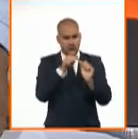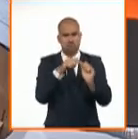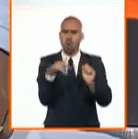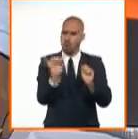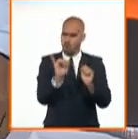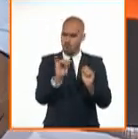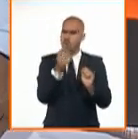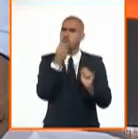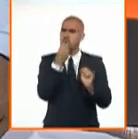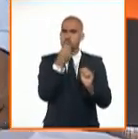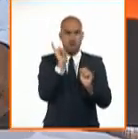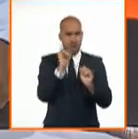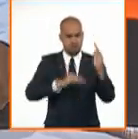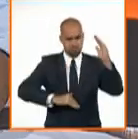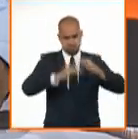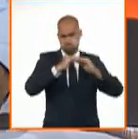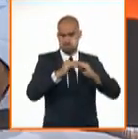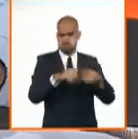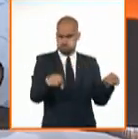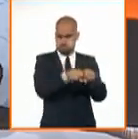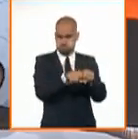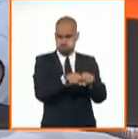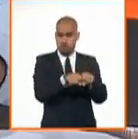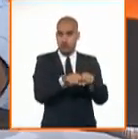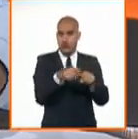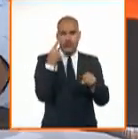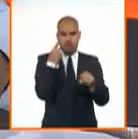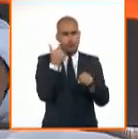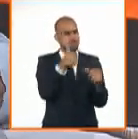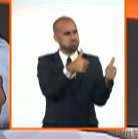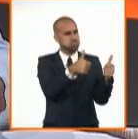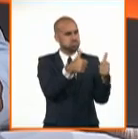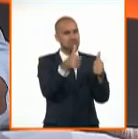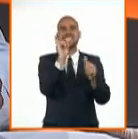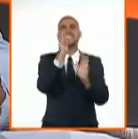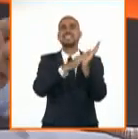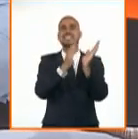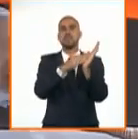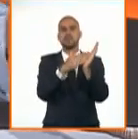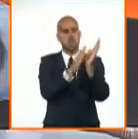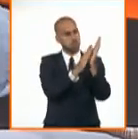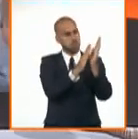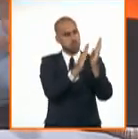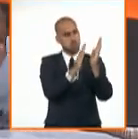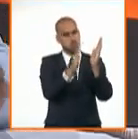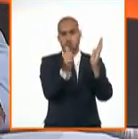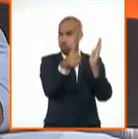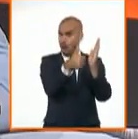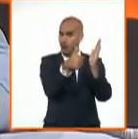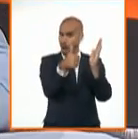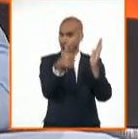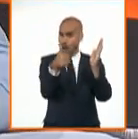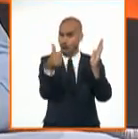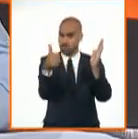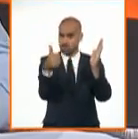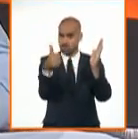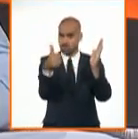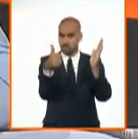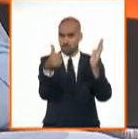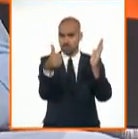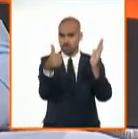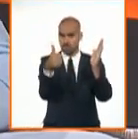dar su potencia máxima y así lo estuvo haciendo durante seis meses de manera continua bueno con las dificultades que tuvimos